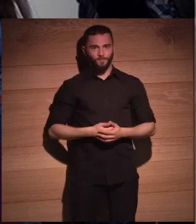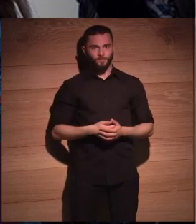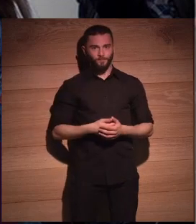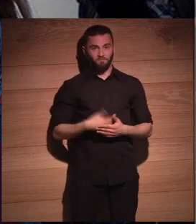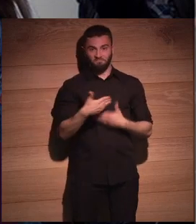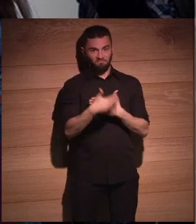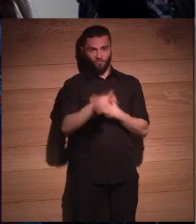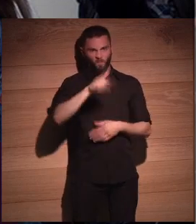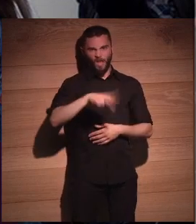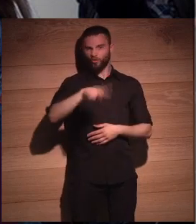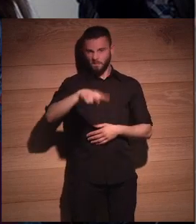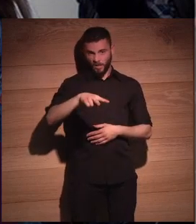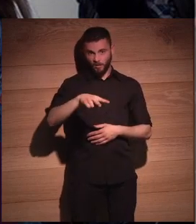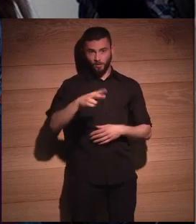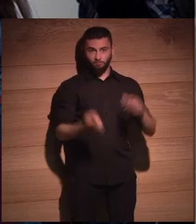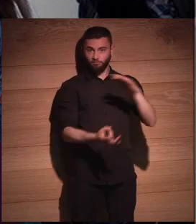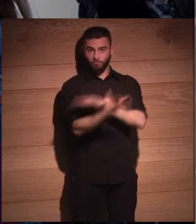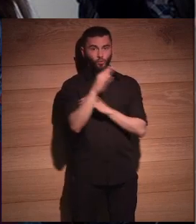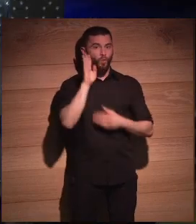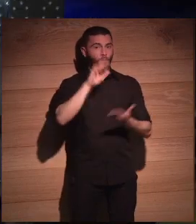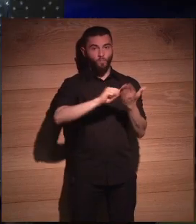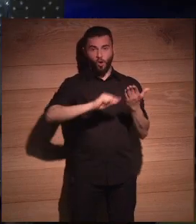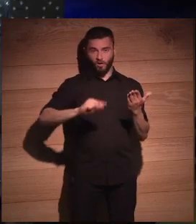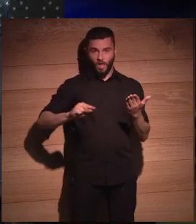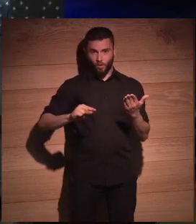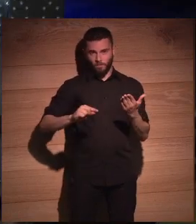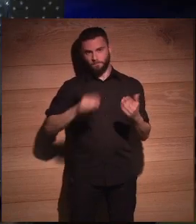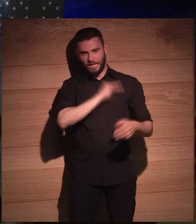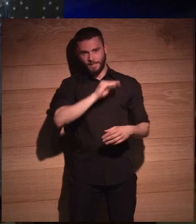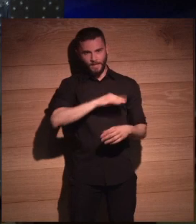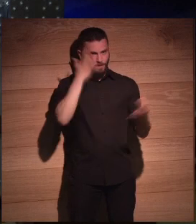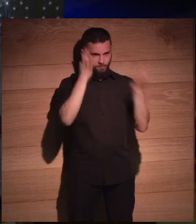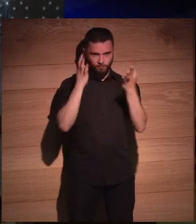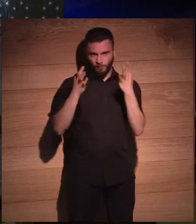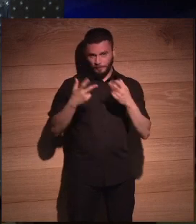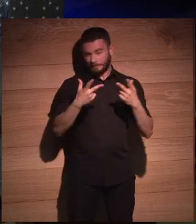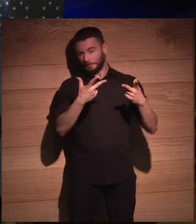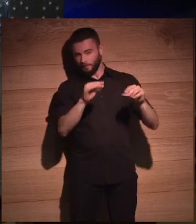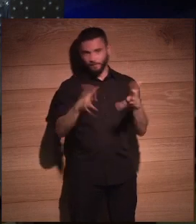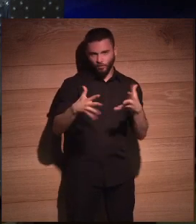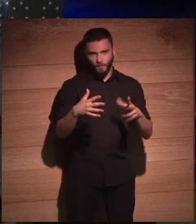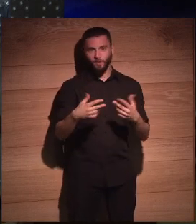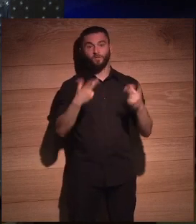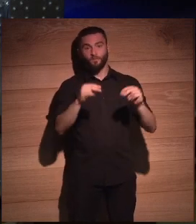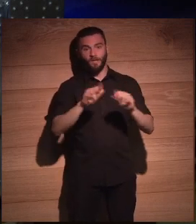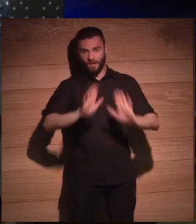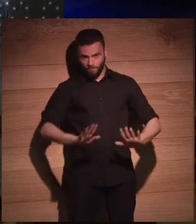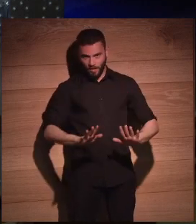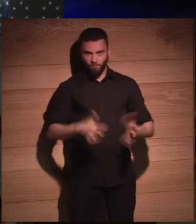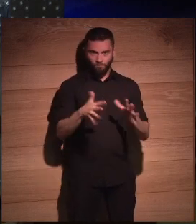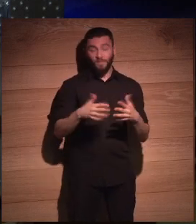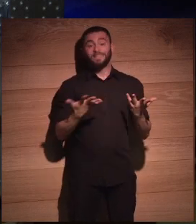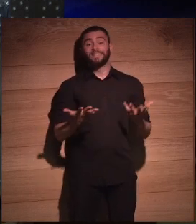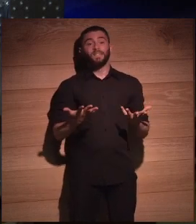de poco, dentro de un mes o dos, sacaremos un primer borrador bastante finalizado sobre el aspecto que queremos que tenga. Se está